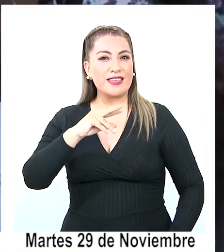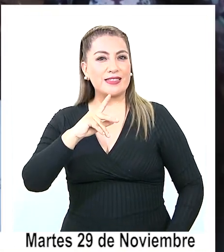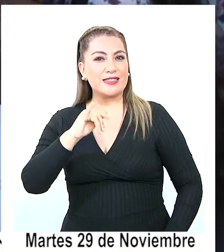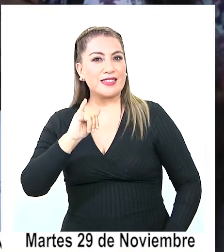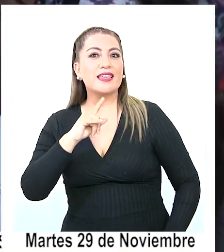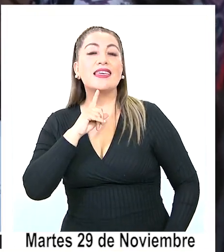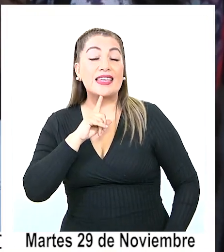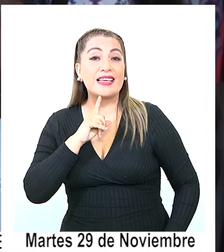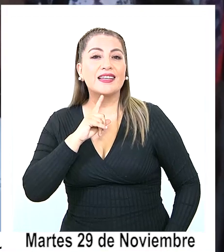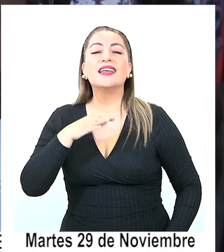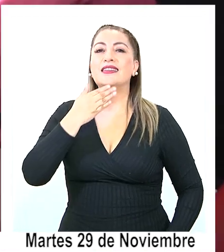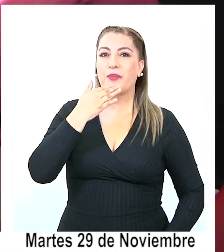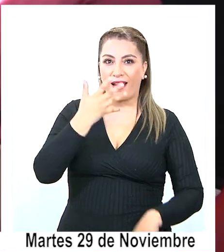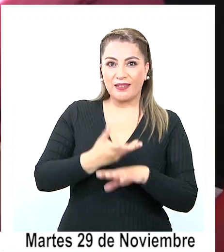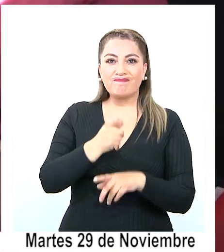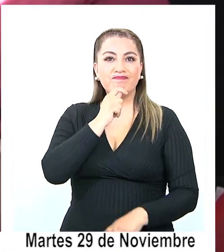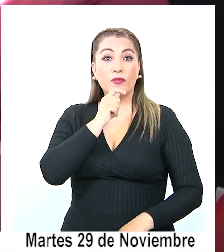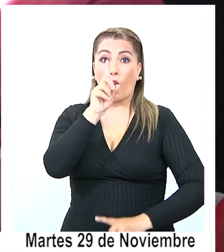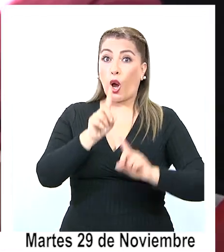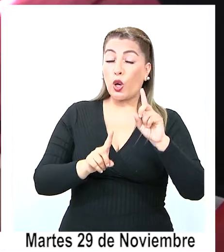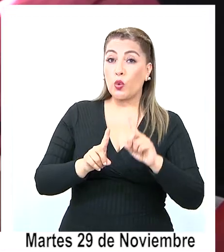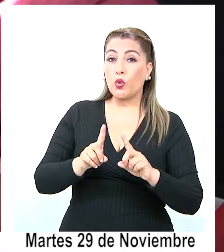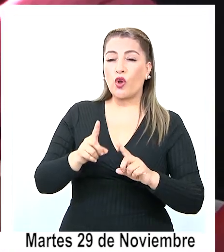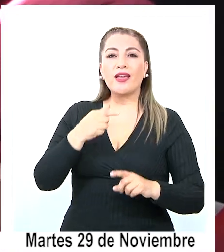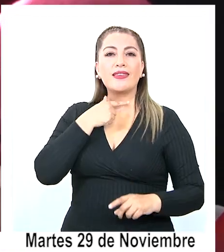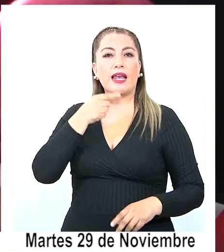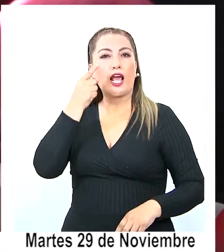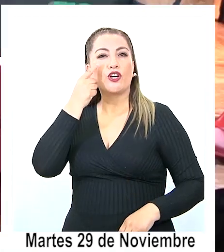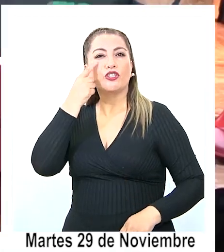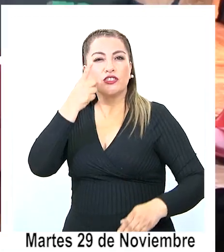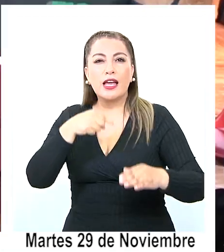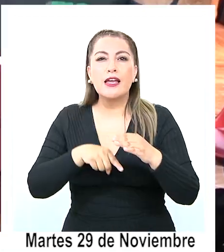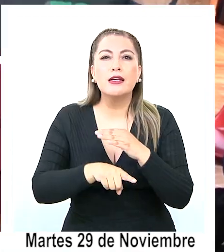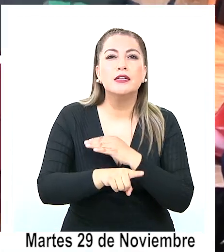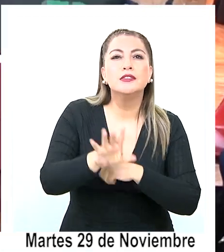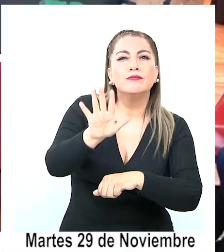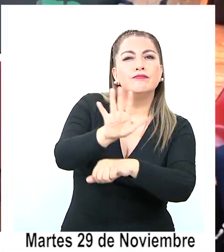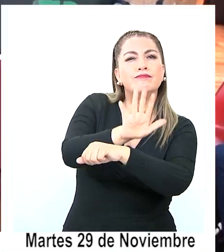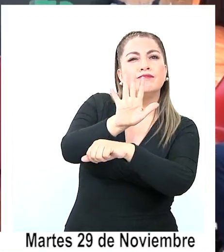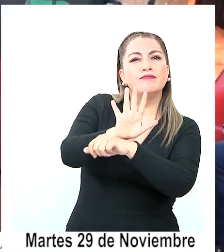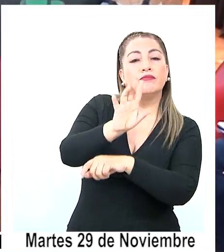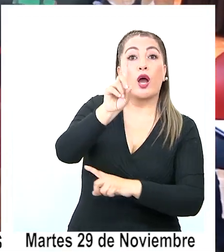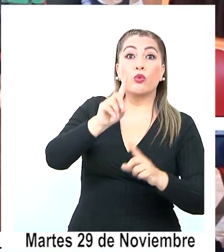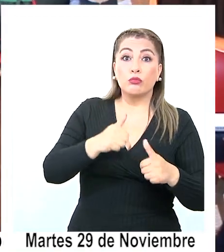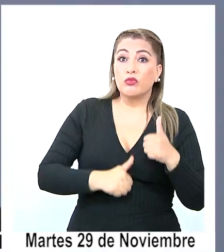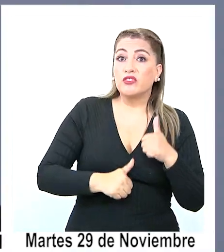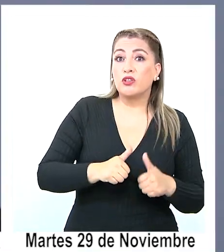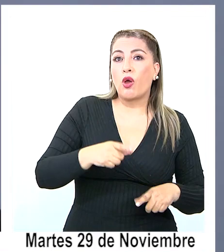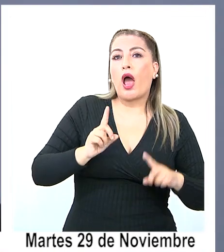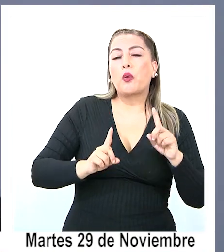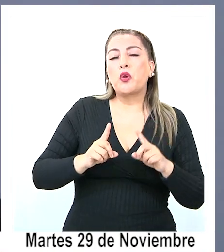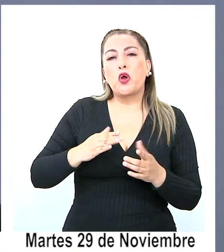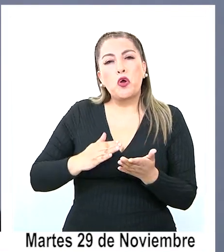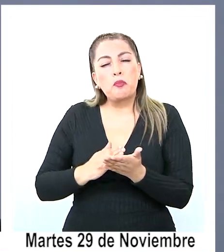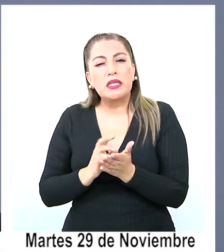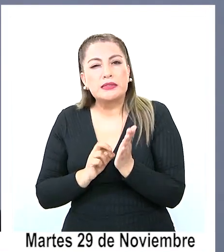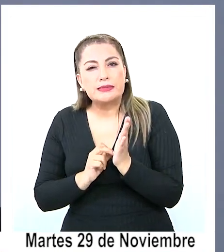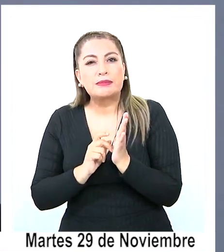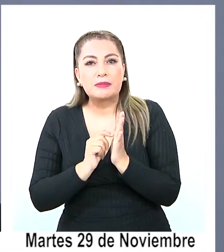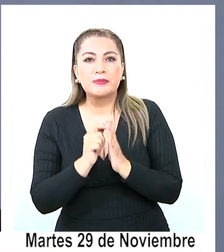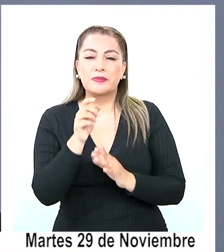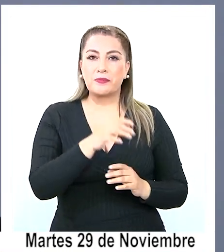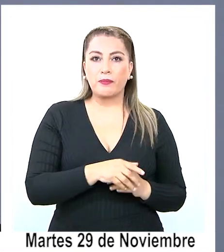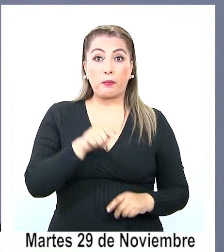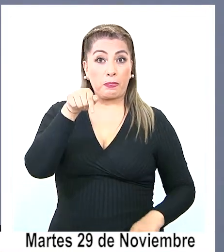tendrá talleres para quienes quieran adentrarse en el mundo audiovisual tanto profesionales como a materos